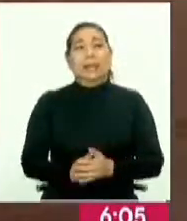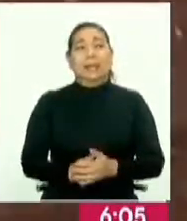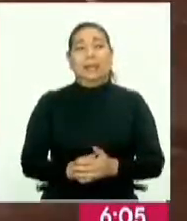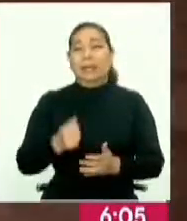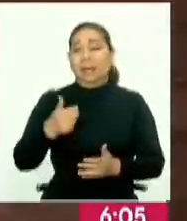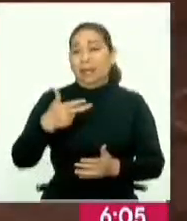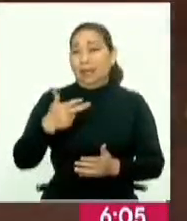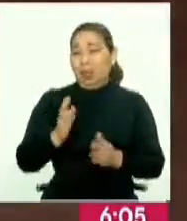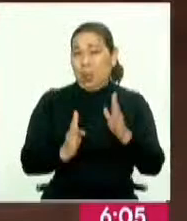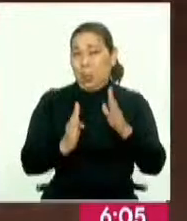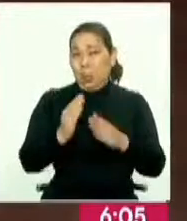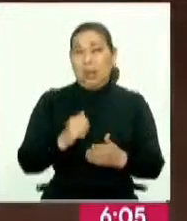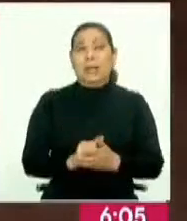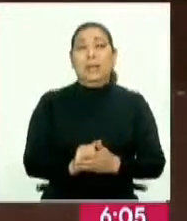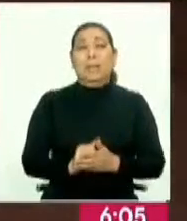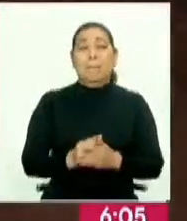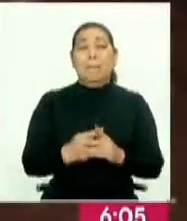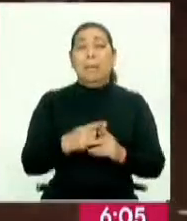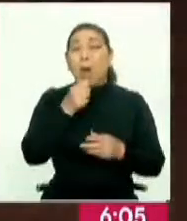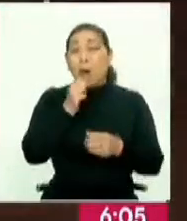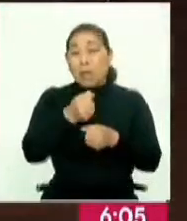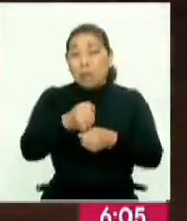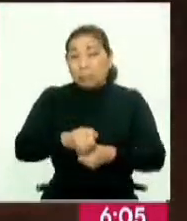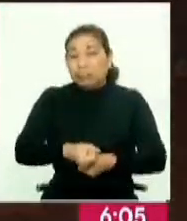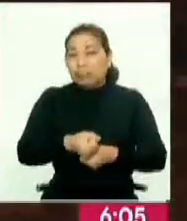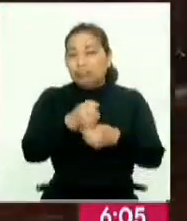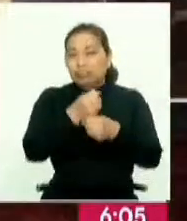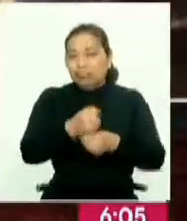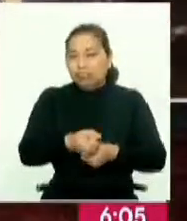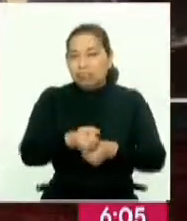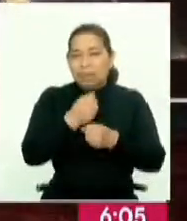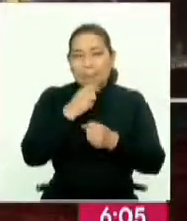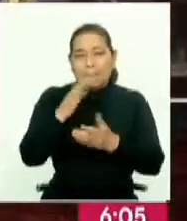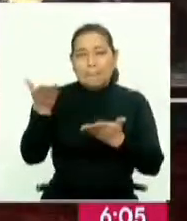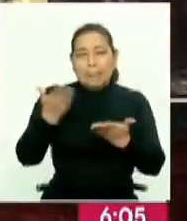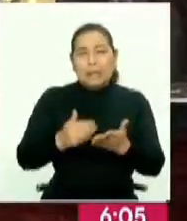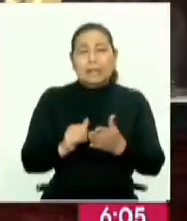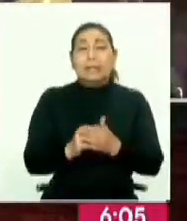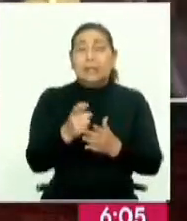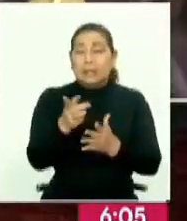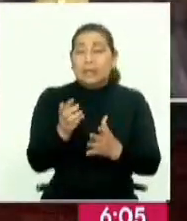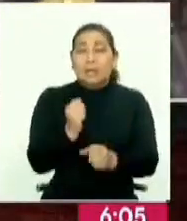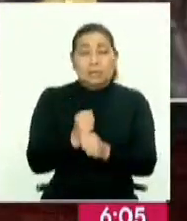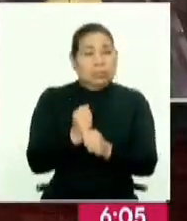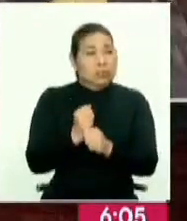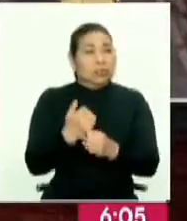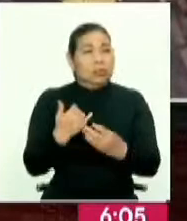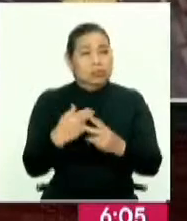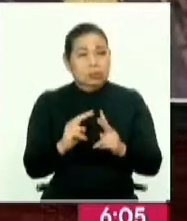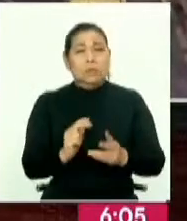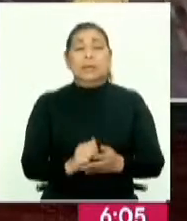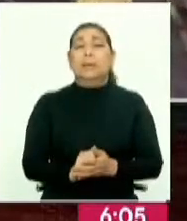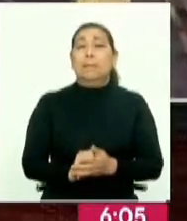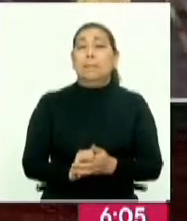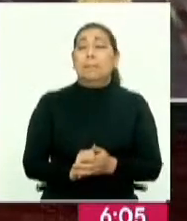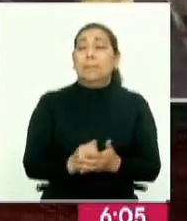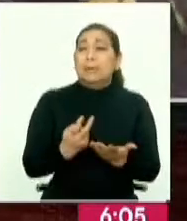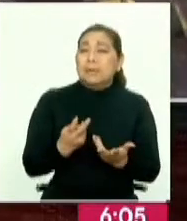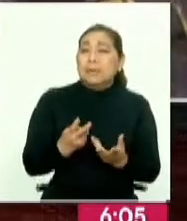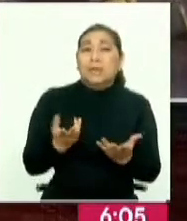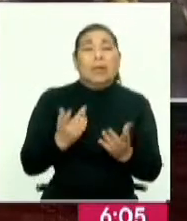tres y cuatro pisos los bomberos entonces siguen haciendo estos trabajos de remoción para